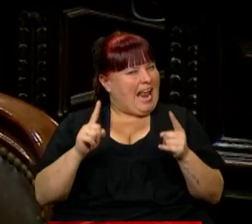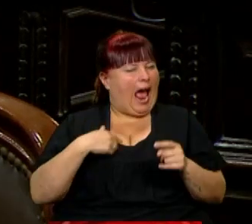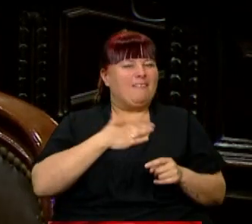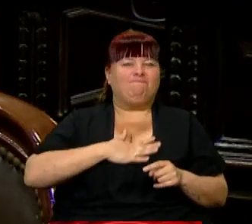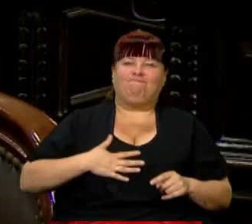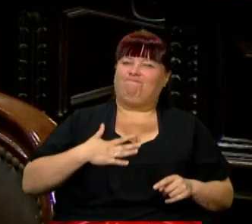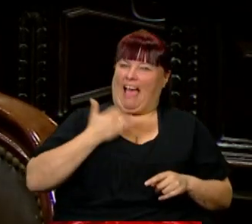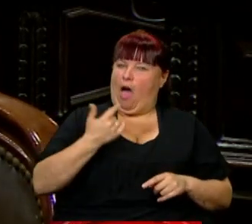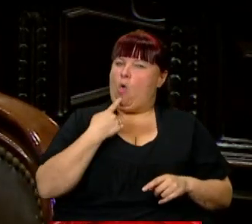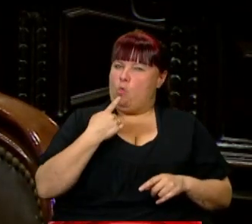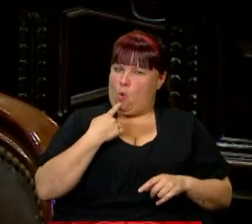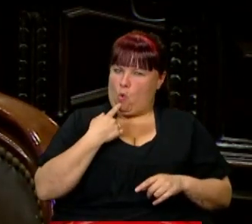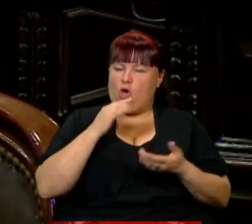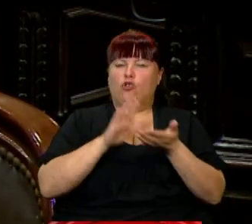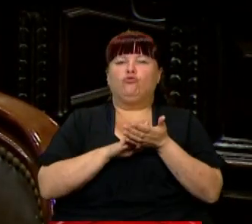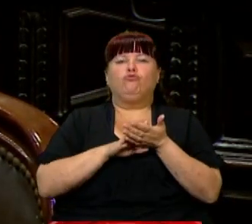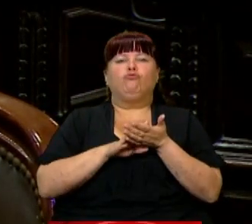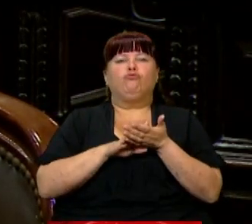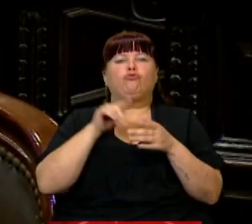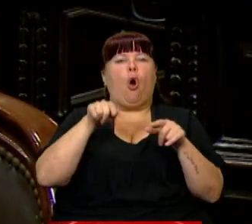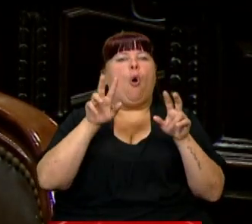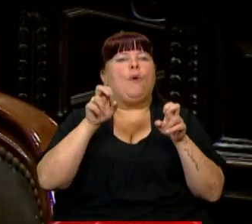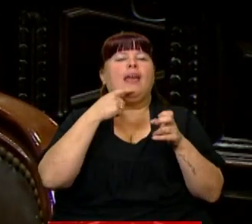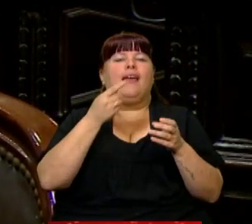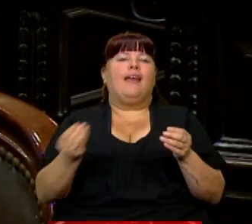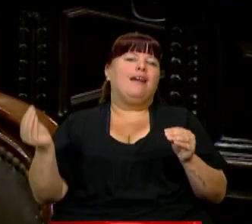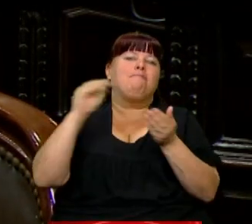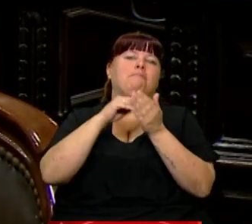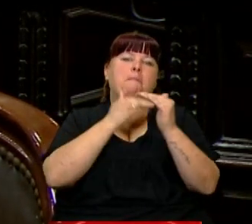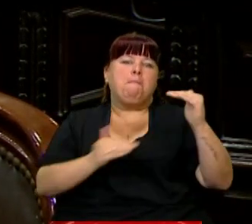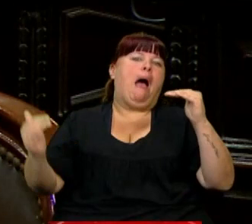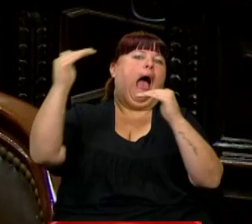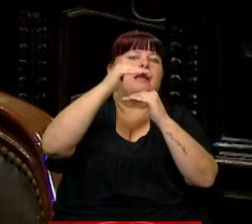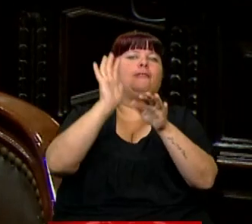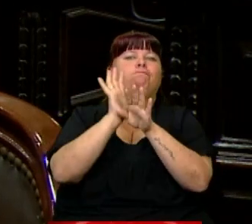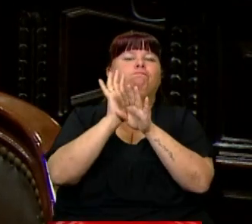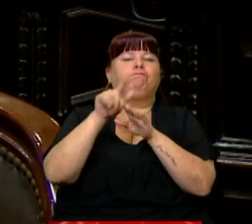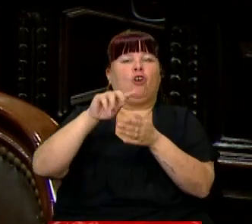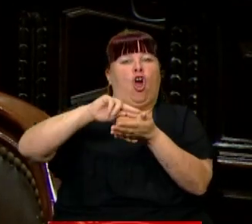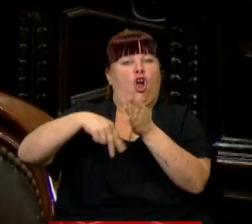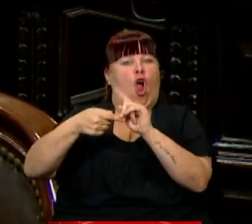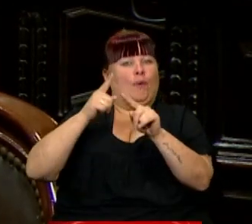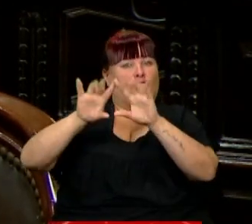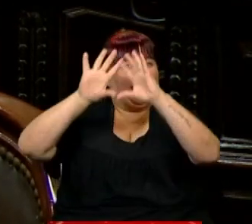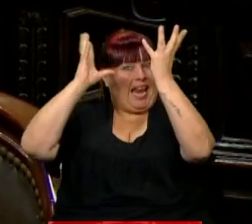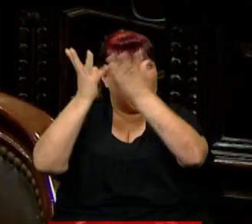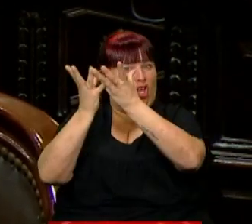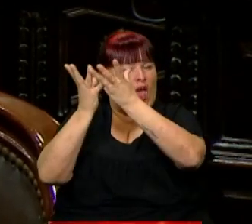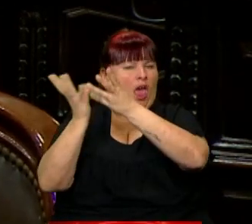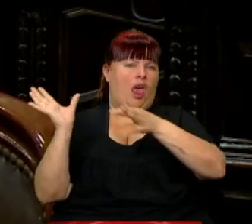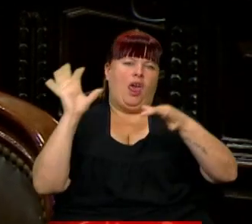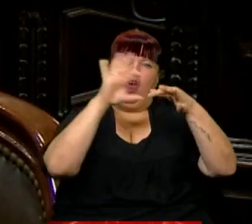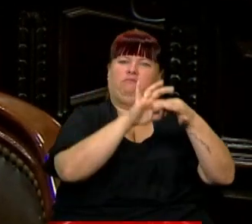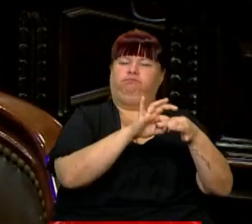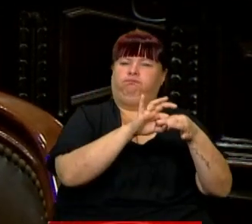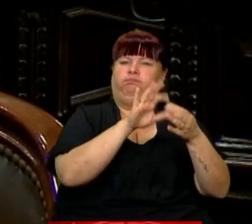genera dudas esta cuestión de elevar la categoría de una convención internacional